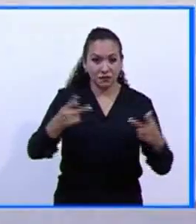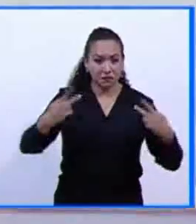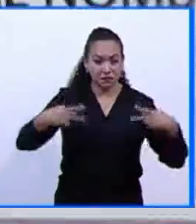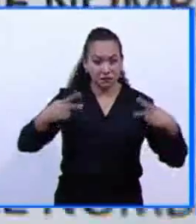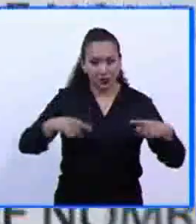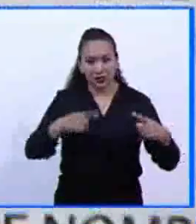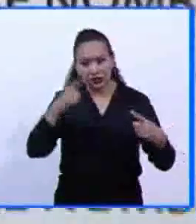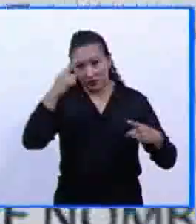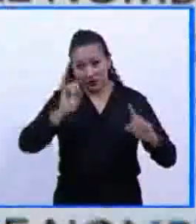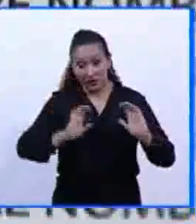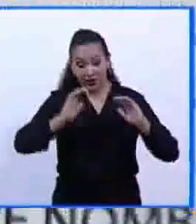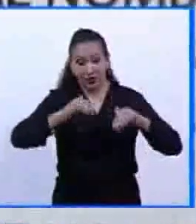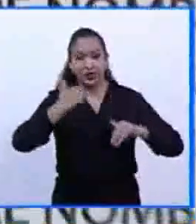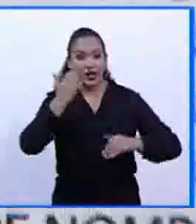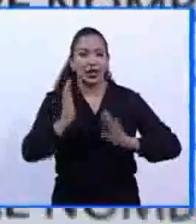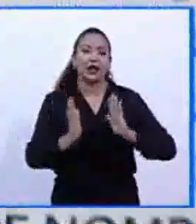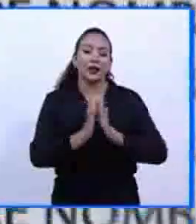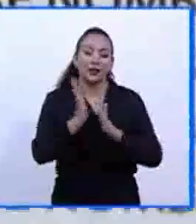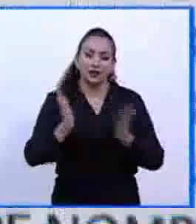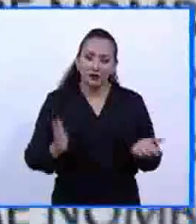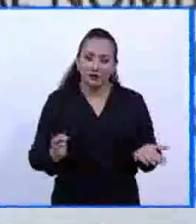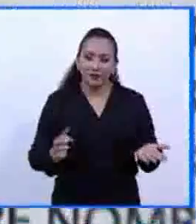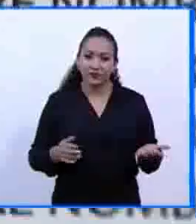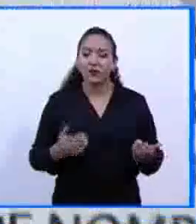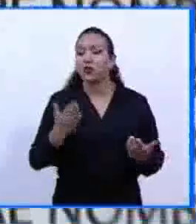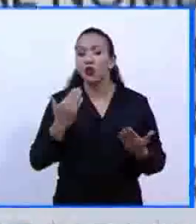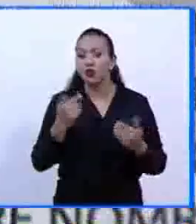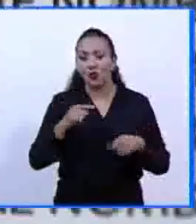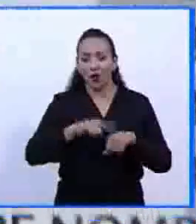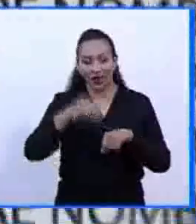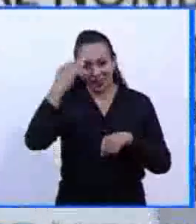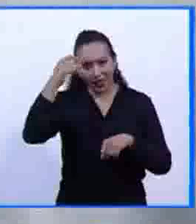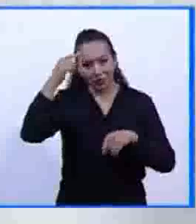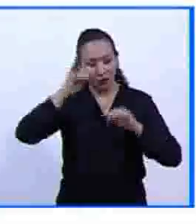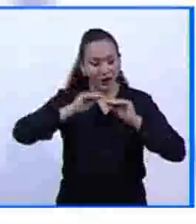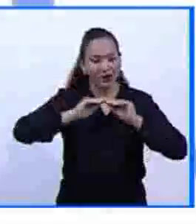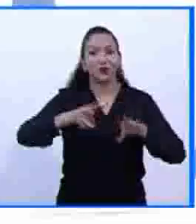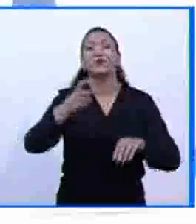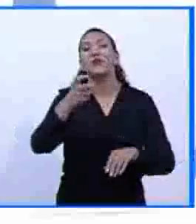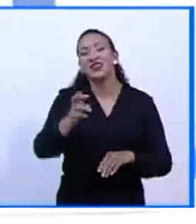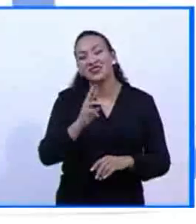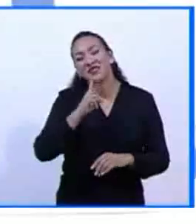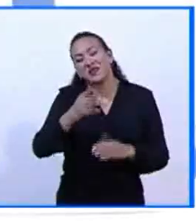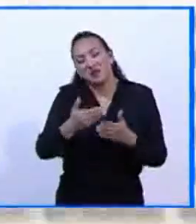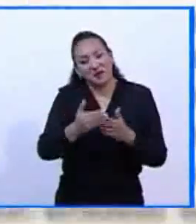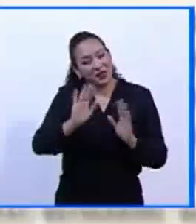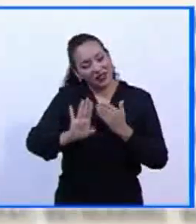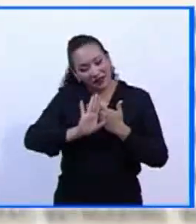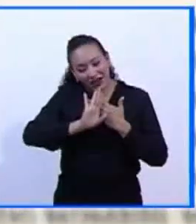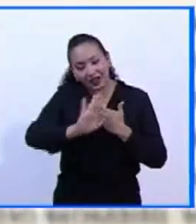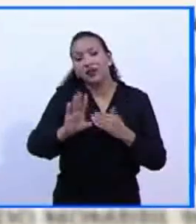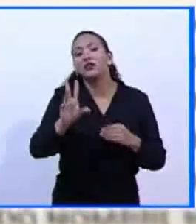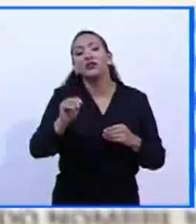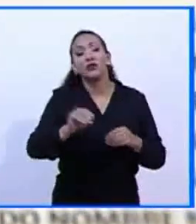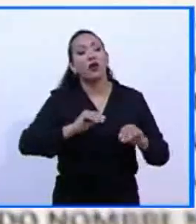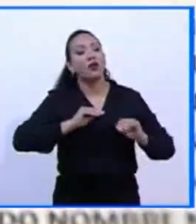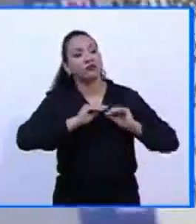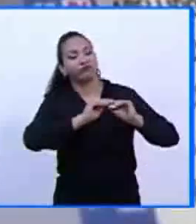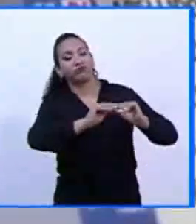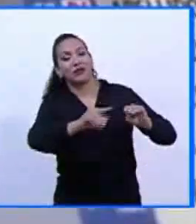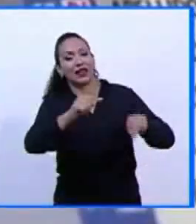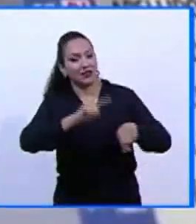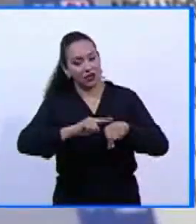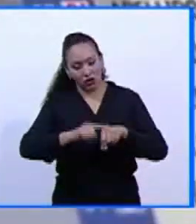en la elección judicial que no hay etapa de precampaña, por lo que deben evitar posibles actos de proselitismo antes de la